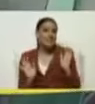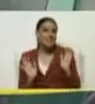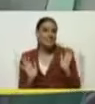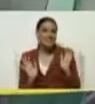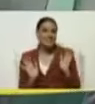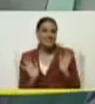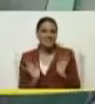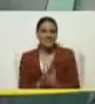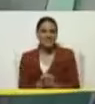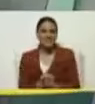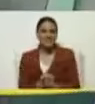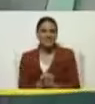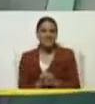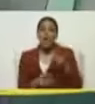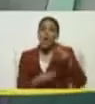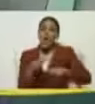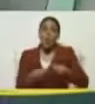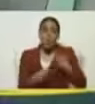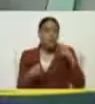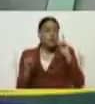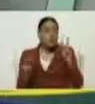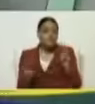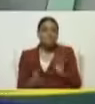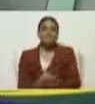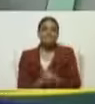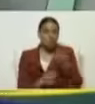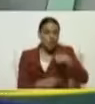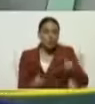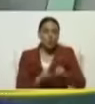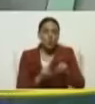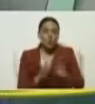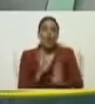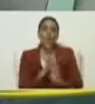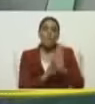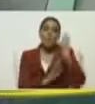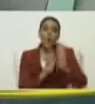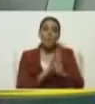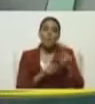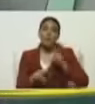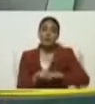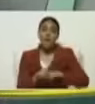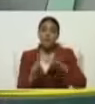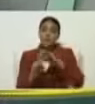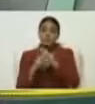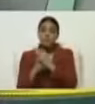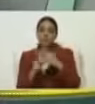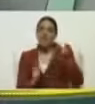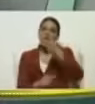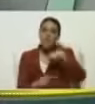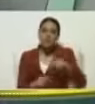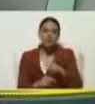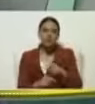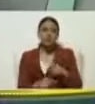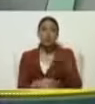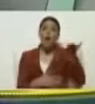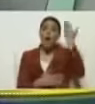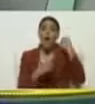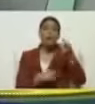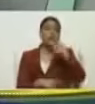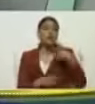¿Cómo nos hemos crecido en los tiempos de agresión? Llegó un momento que usted no conseguía ni una paquita de